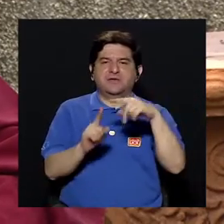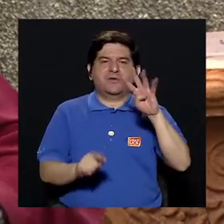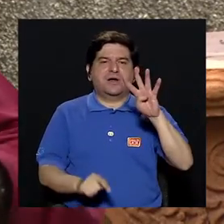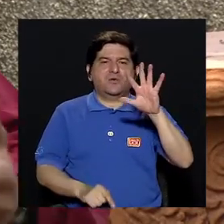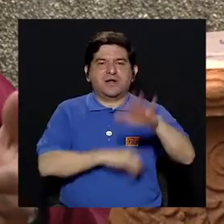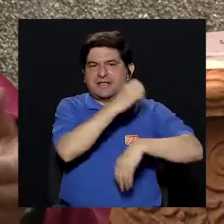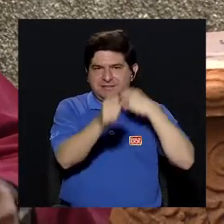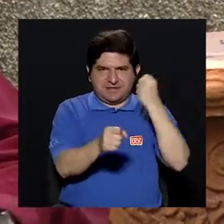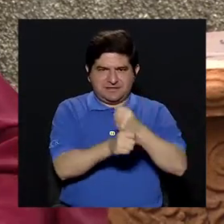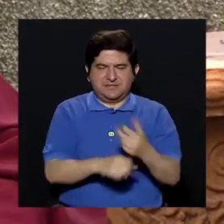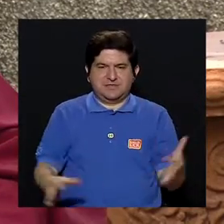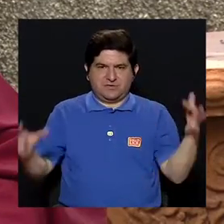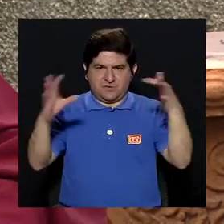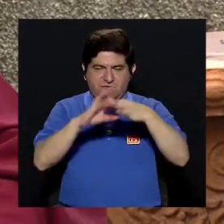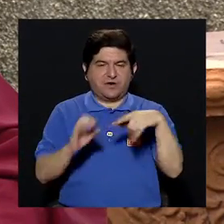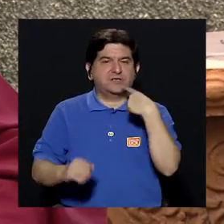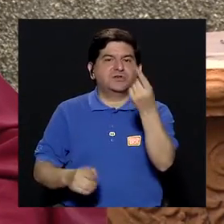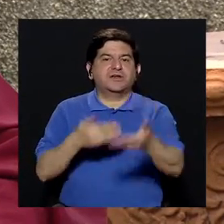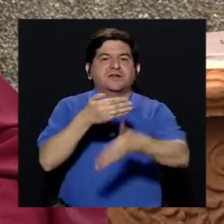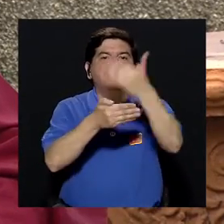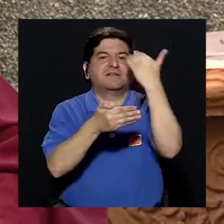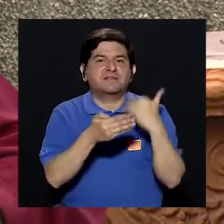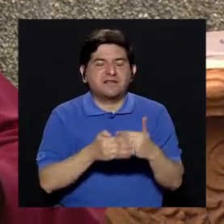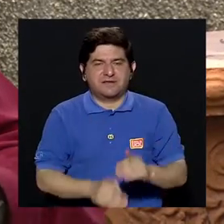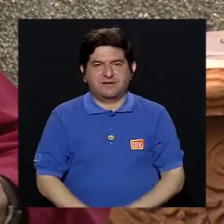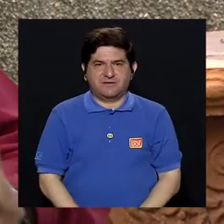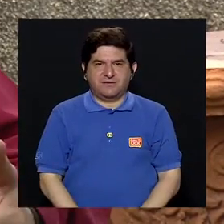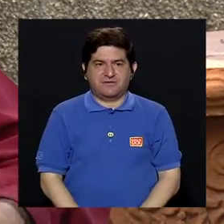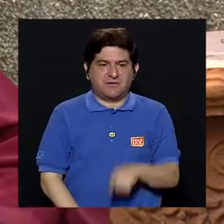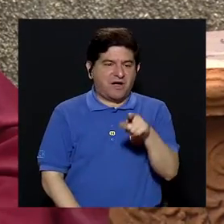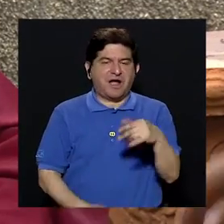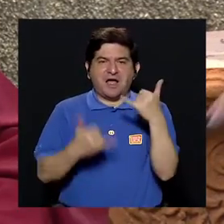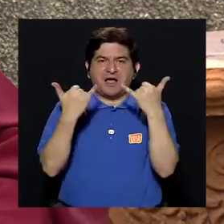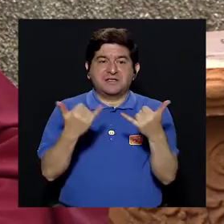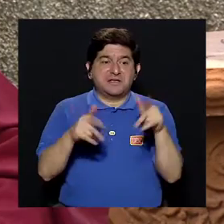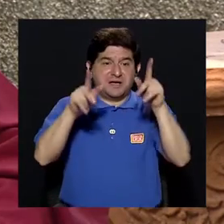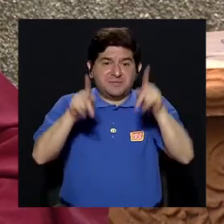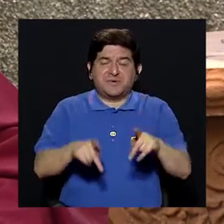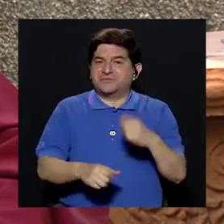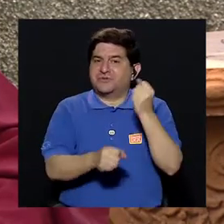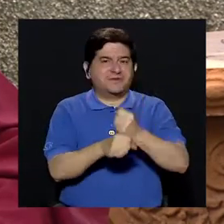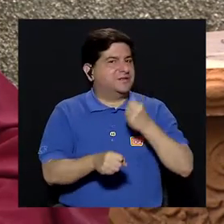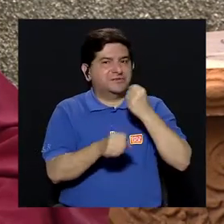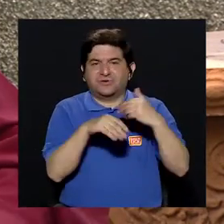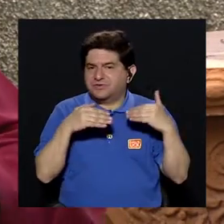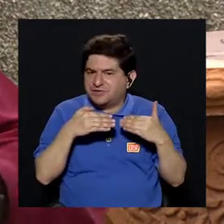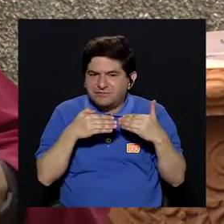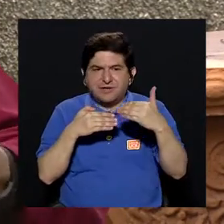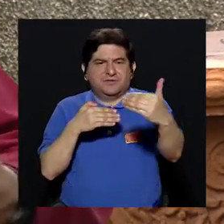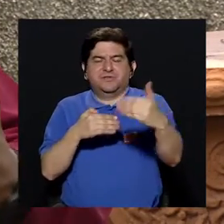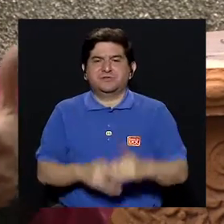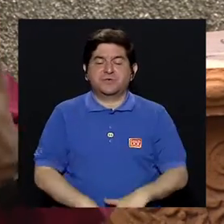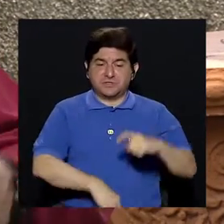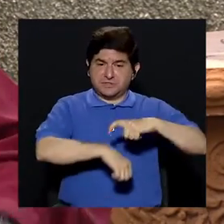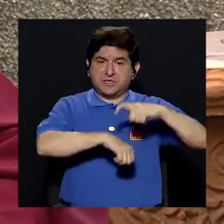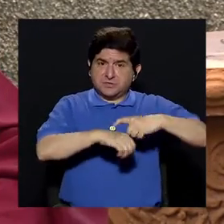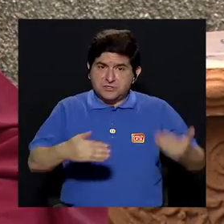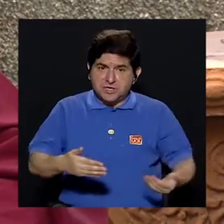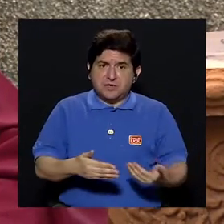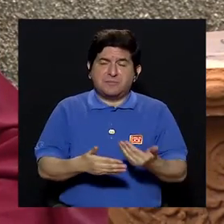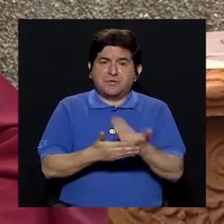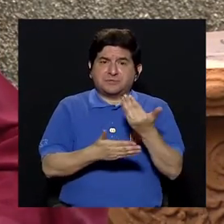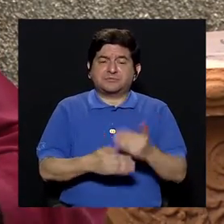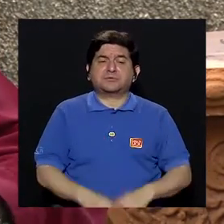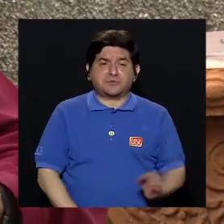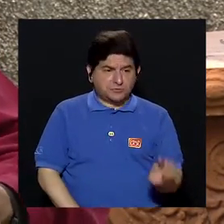45 años, que está relacionado con lo que usted mencionaba, de que perdemos la productividad de todas esas personas en la etapa más joven de